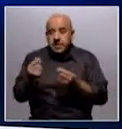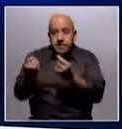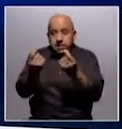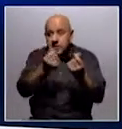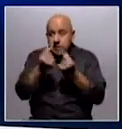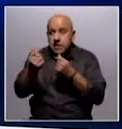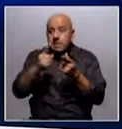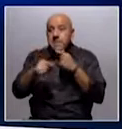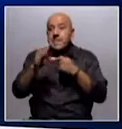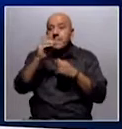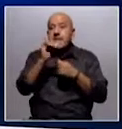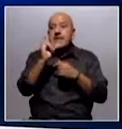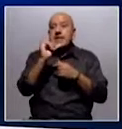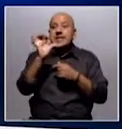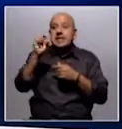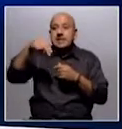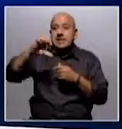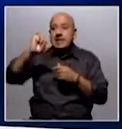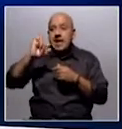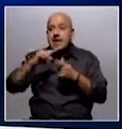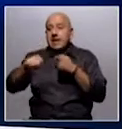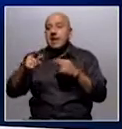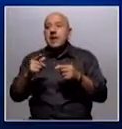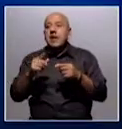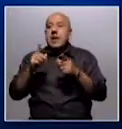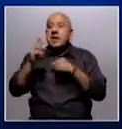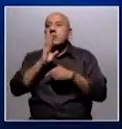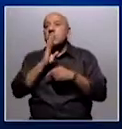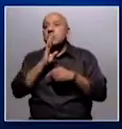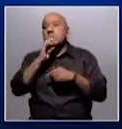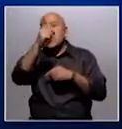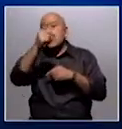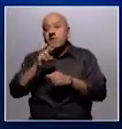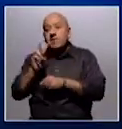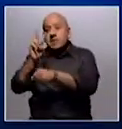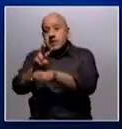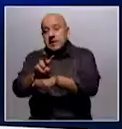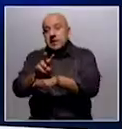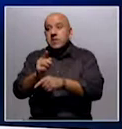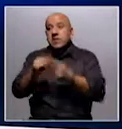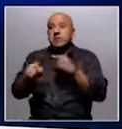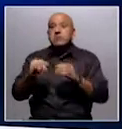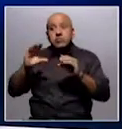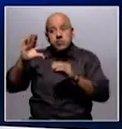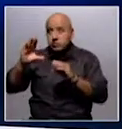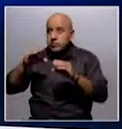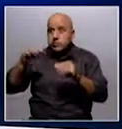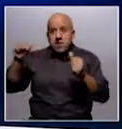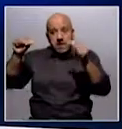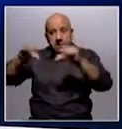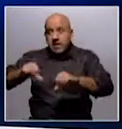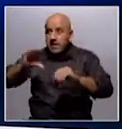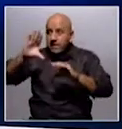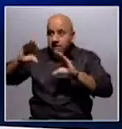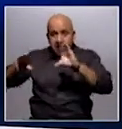los parques disney por ejemplo en hong kong o han tenido que cerrar pero también en eeuu el número de visitantes decae por eso es que todo esto